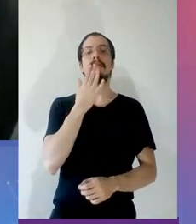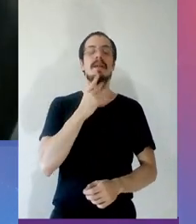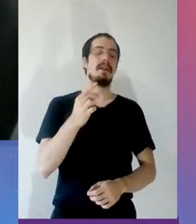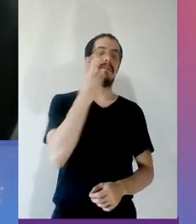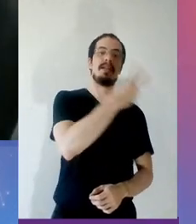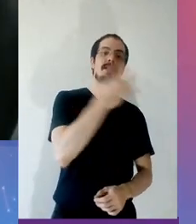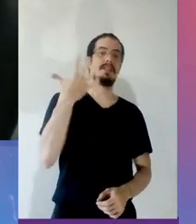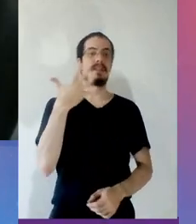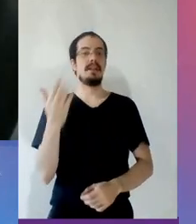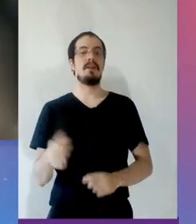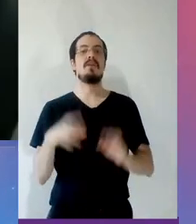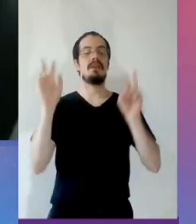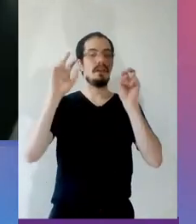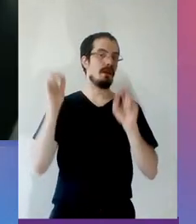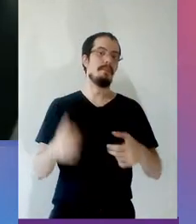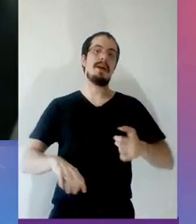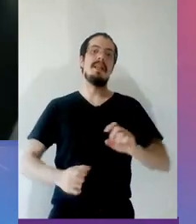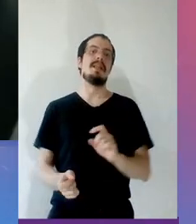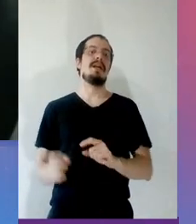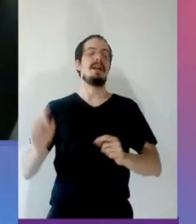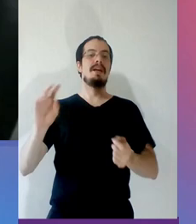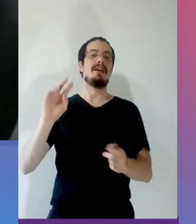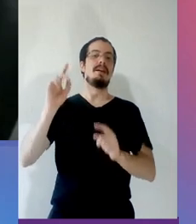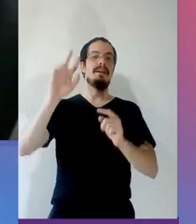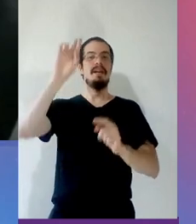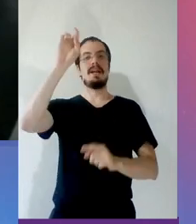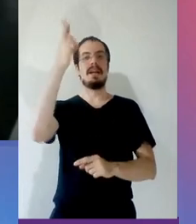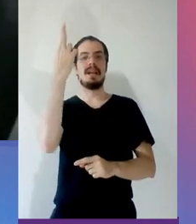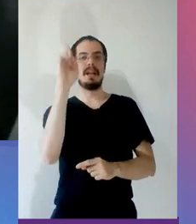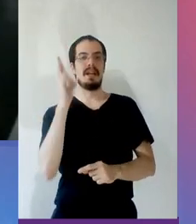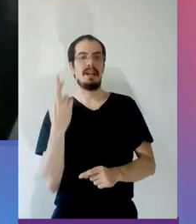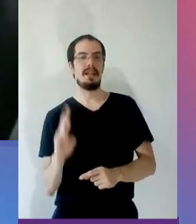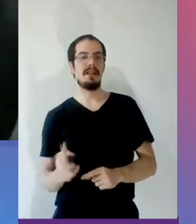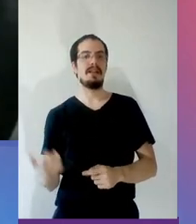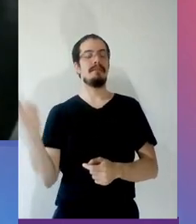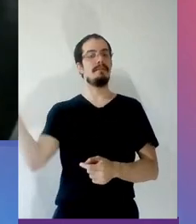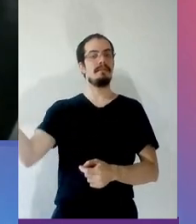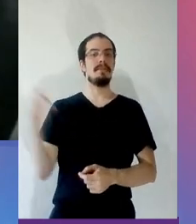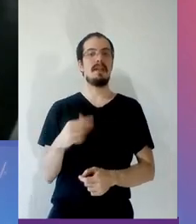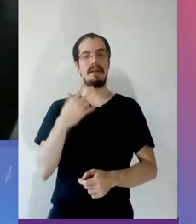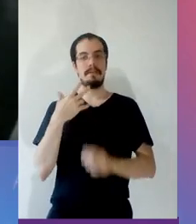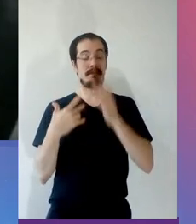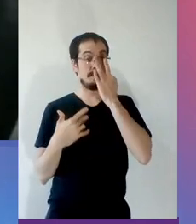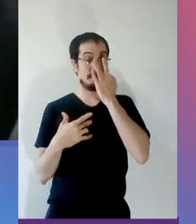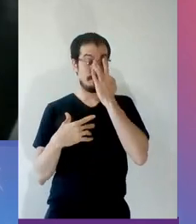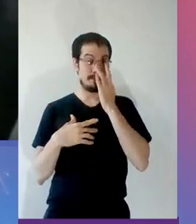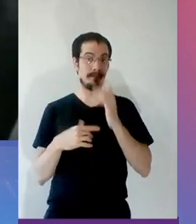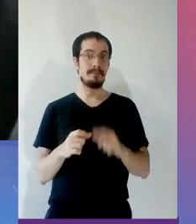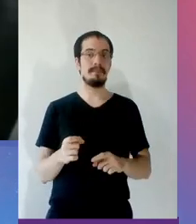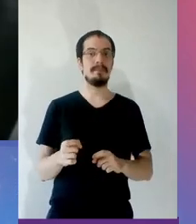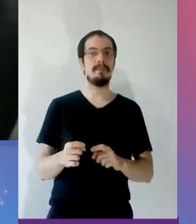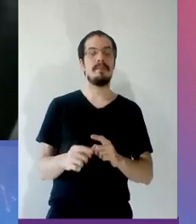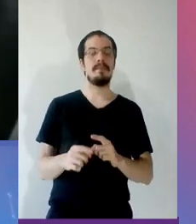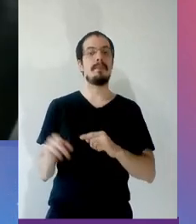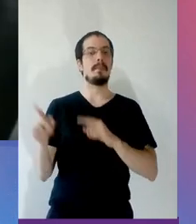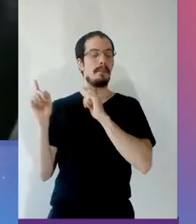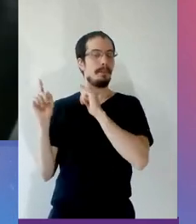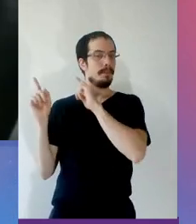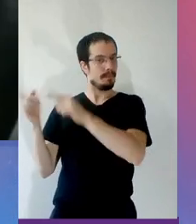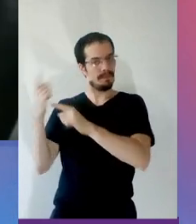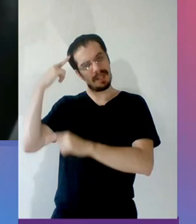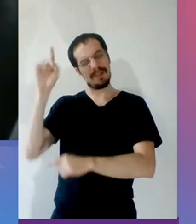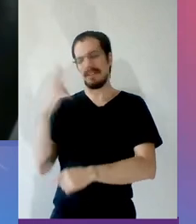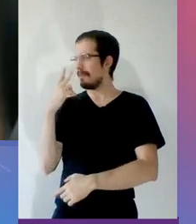la genética, con el ambiente físico, etcétera. Entonces, si consideramos esa realidad que